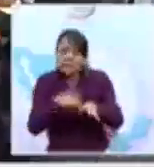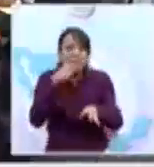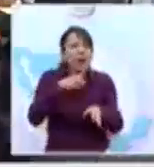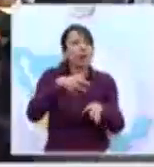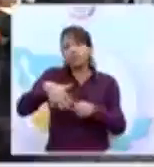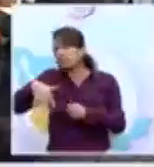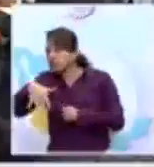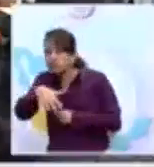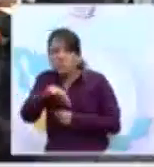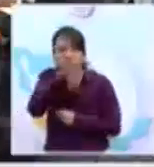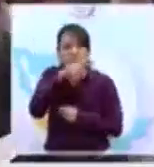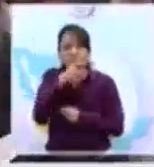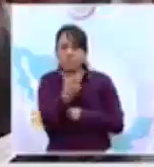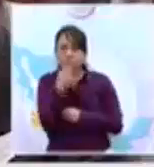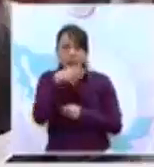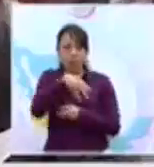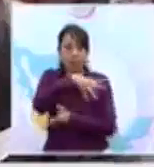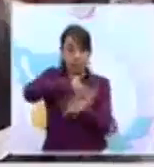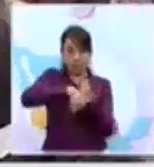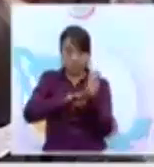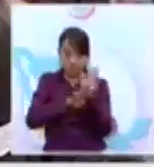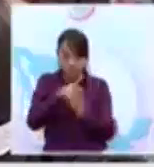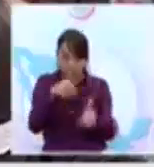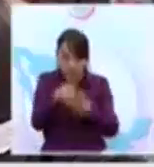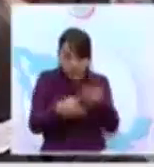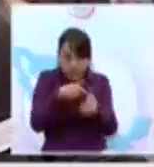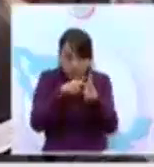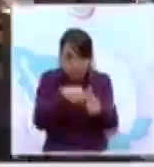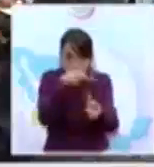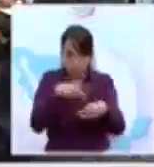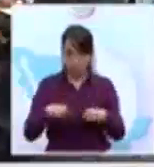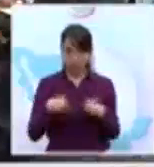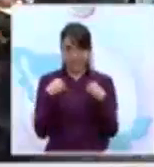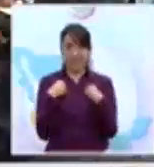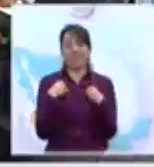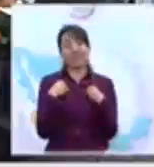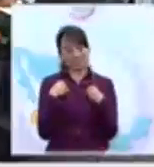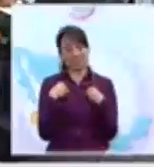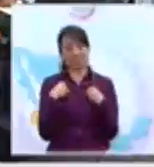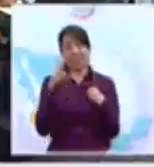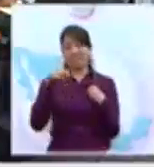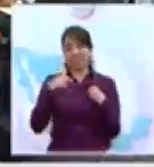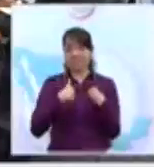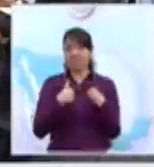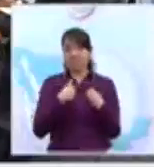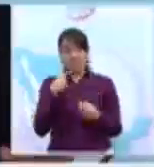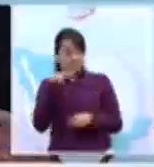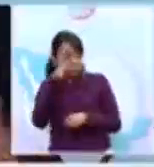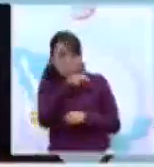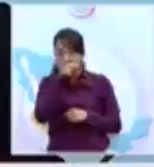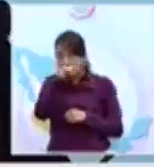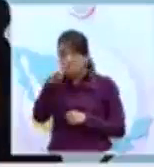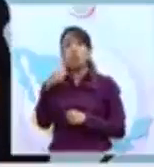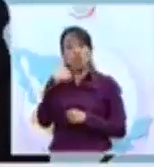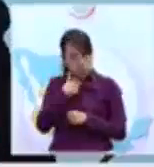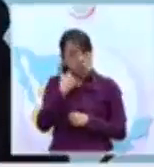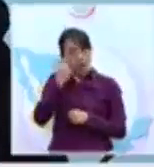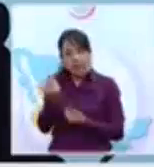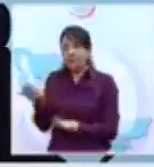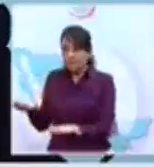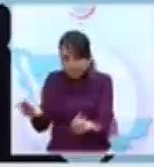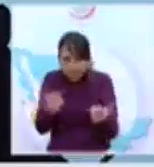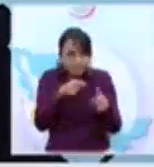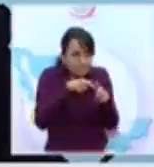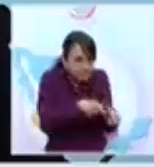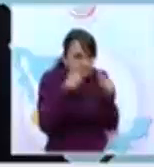continuar su vida productiva. En fin, tenemos muchos temas sobre la mesa. Me gustaría seguirlos escuchando sobre el tema de la nutrición, sobre el tema de las